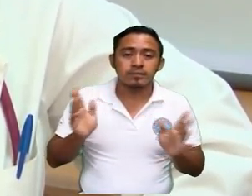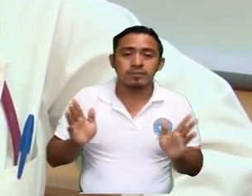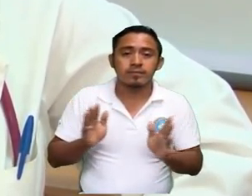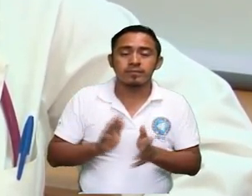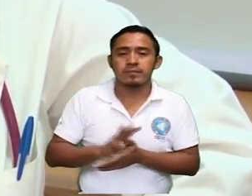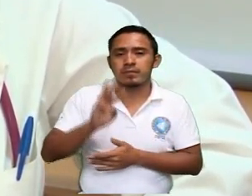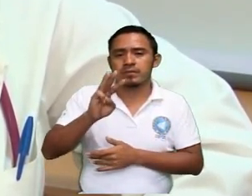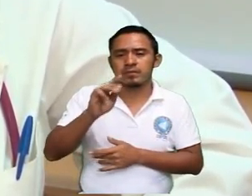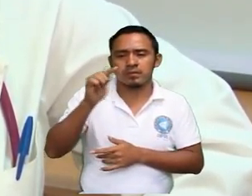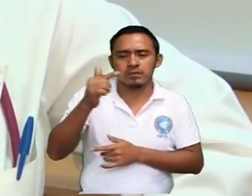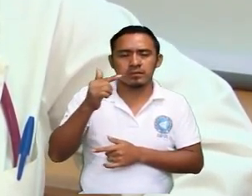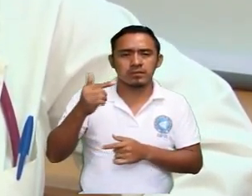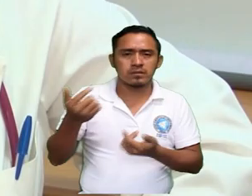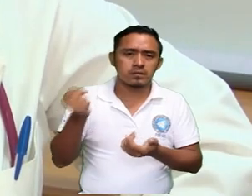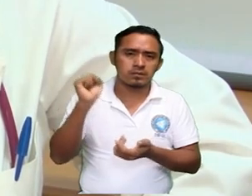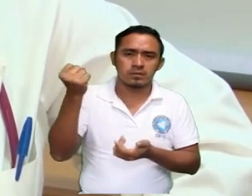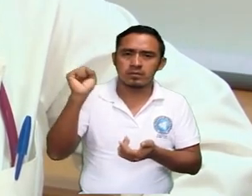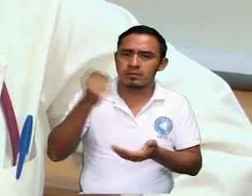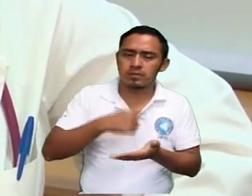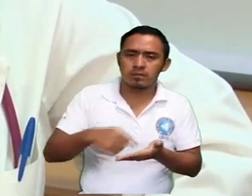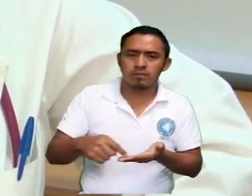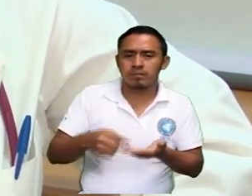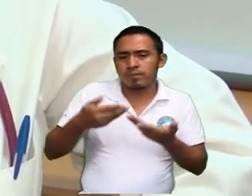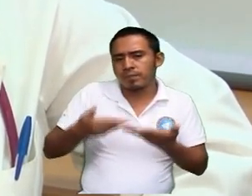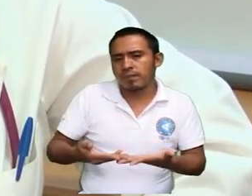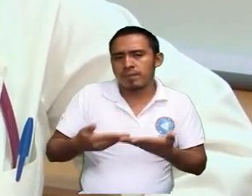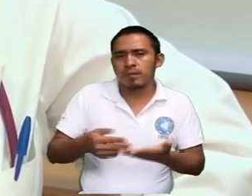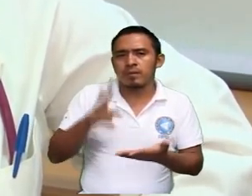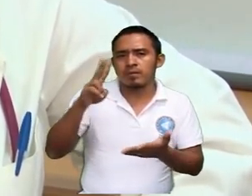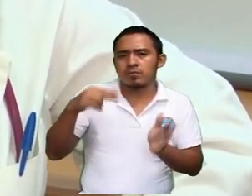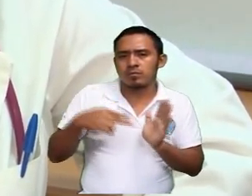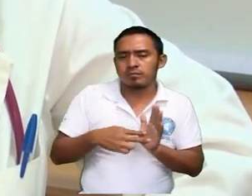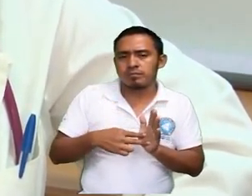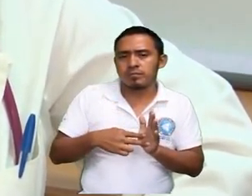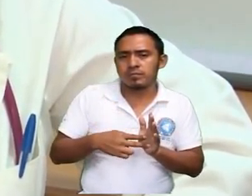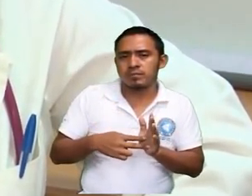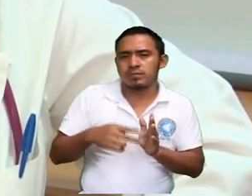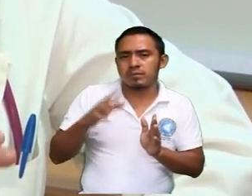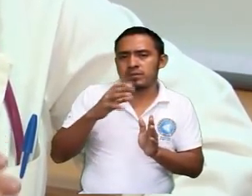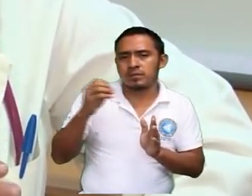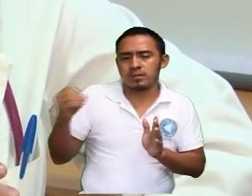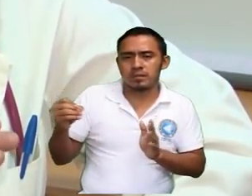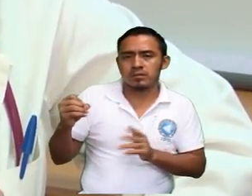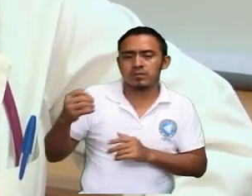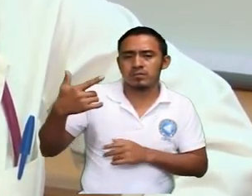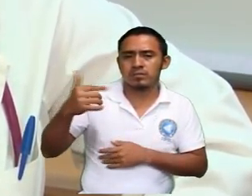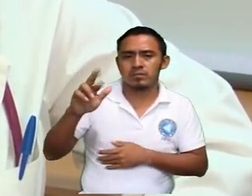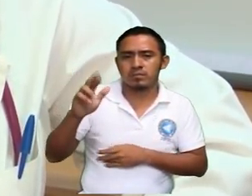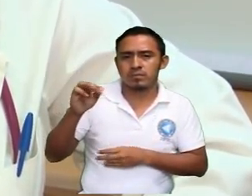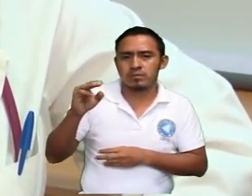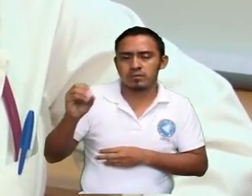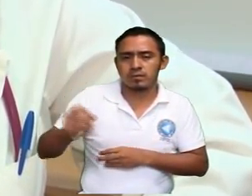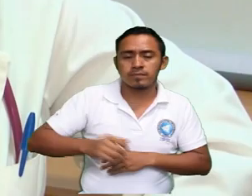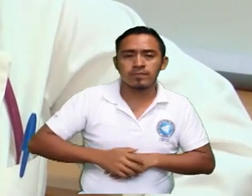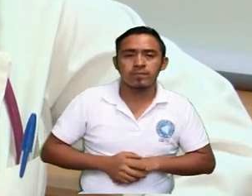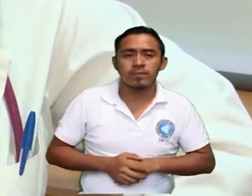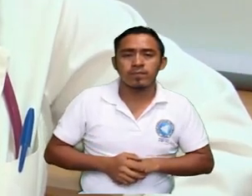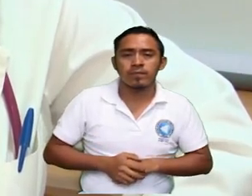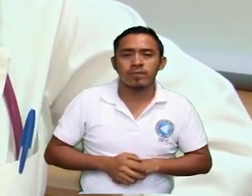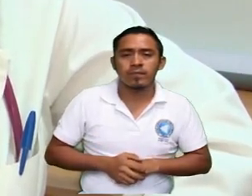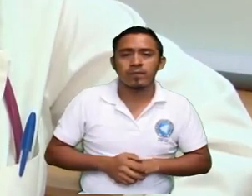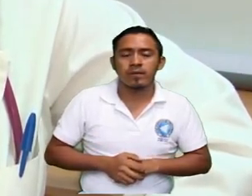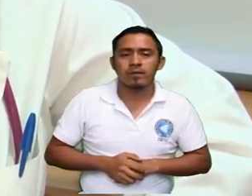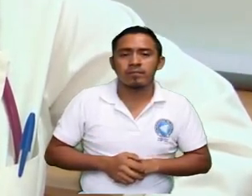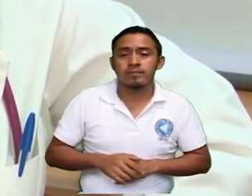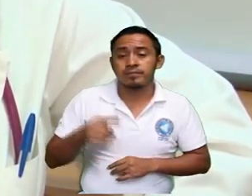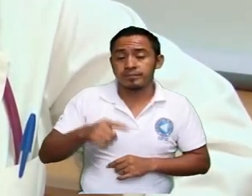son 37 semanas y con un peso de 2.500 gramos. En este caso, en estos niños,